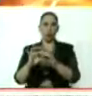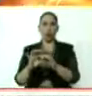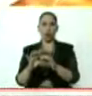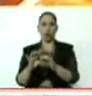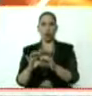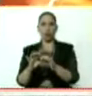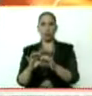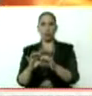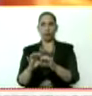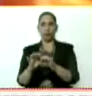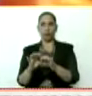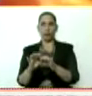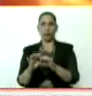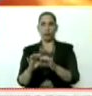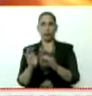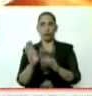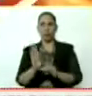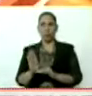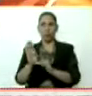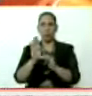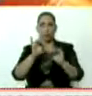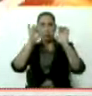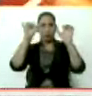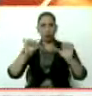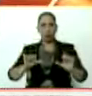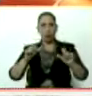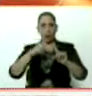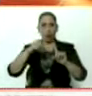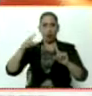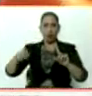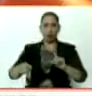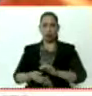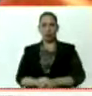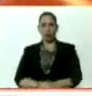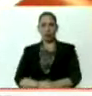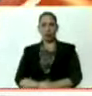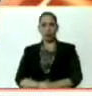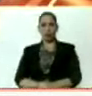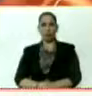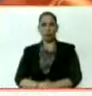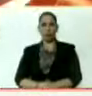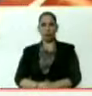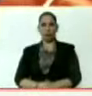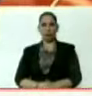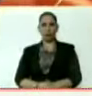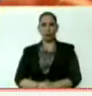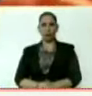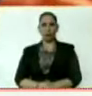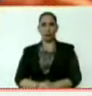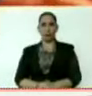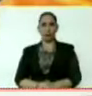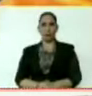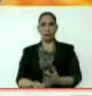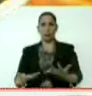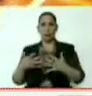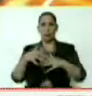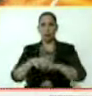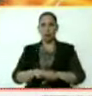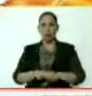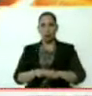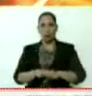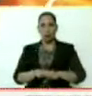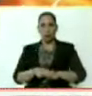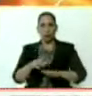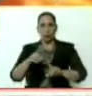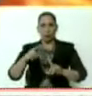se ha consolidado la protección al sistema eléctrico. Es un sistema realmente de protección. Se han ajustado protocolos,